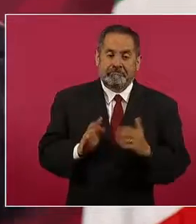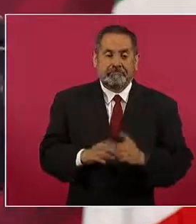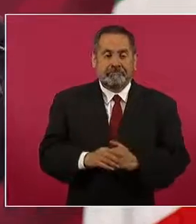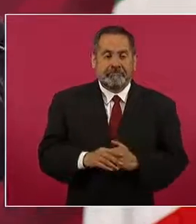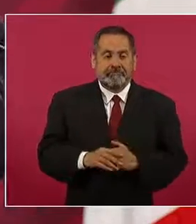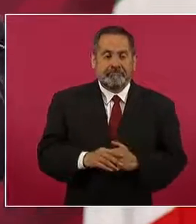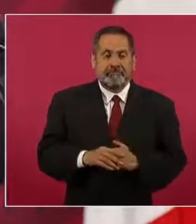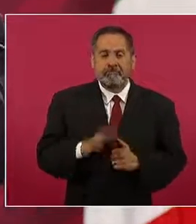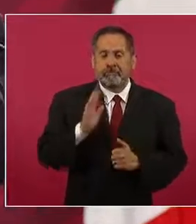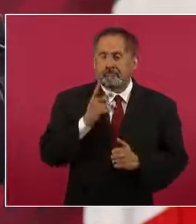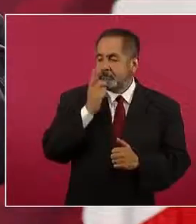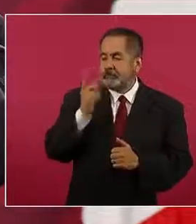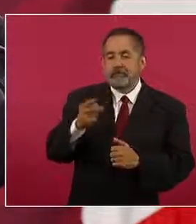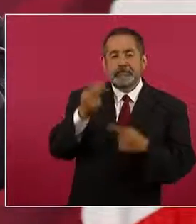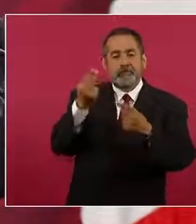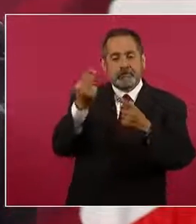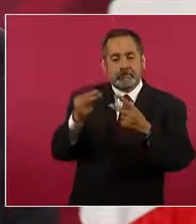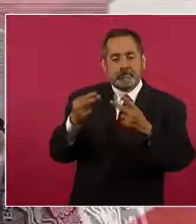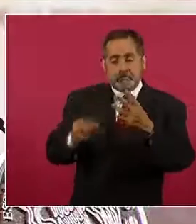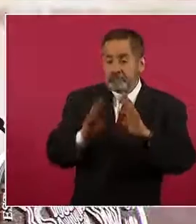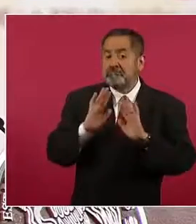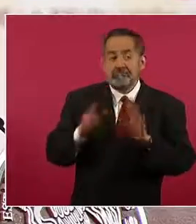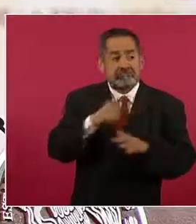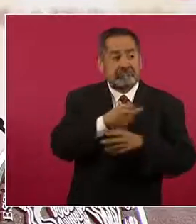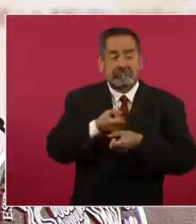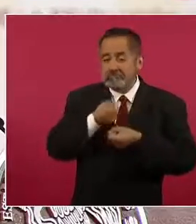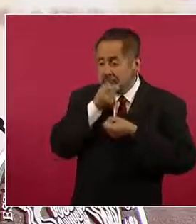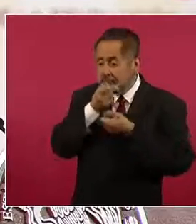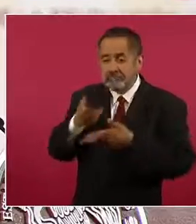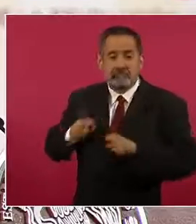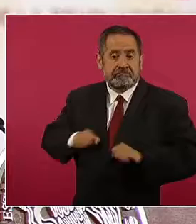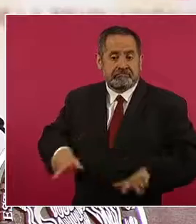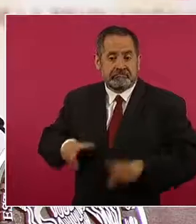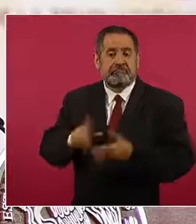Ya dieron los nombres.